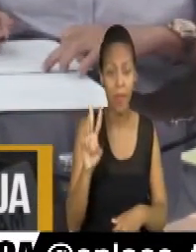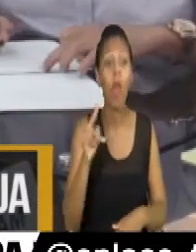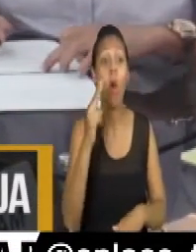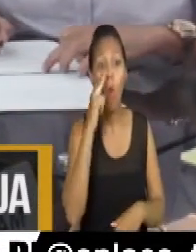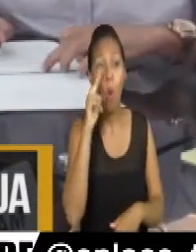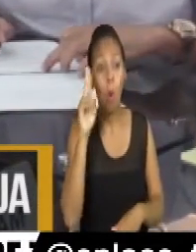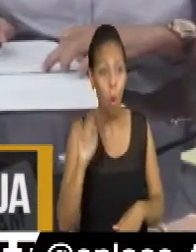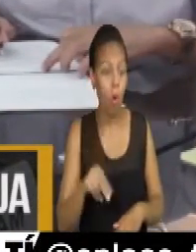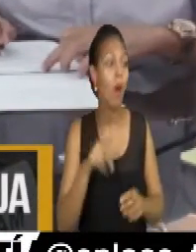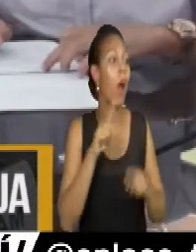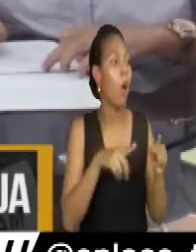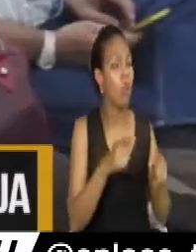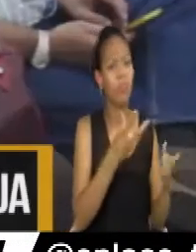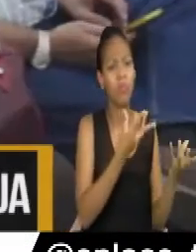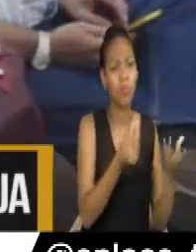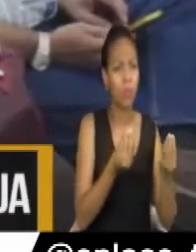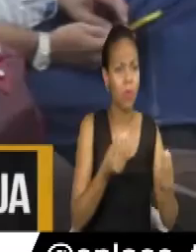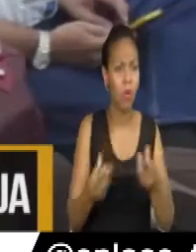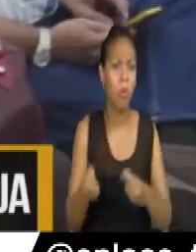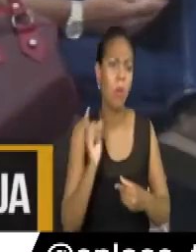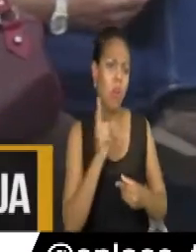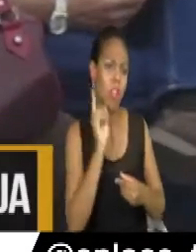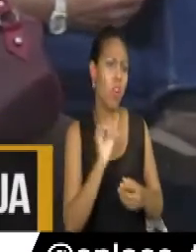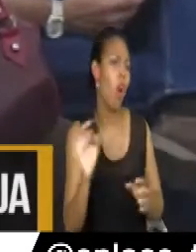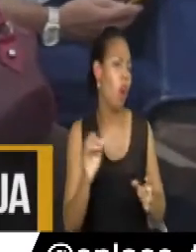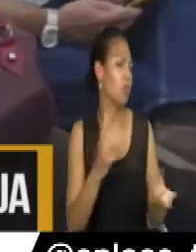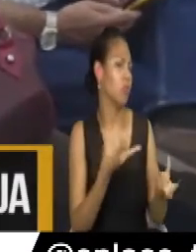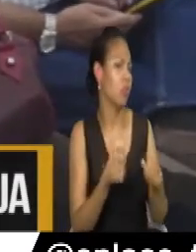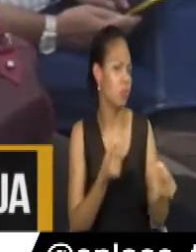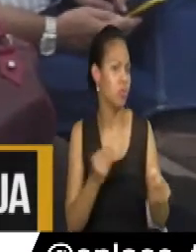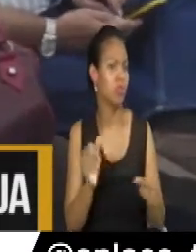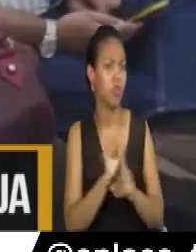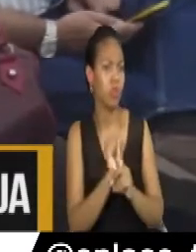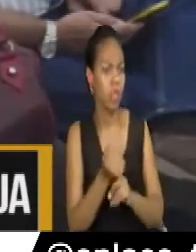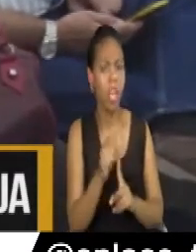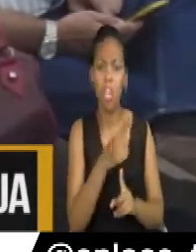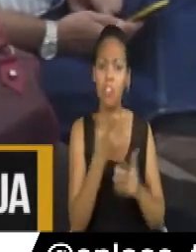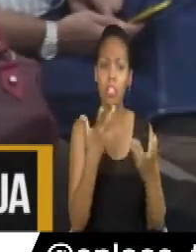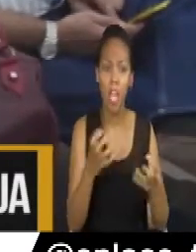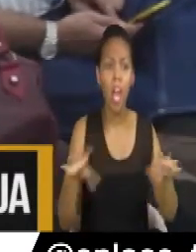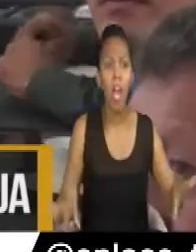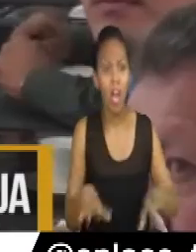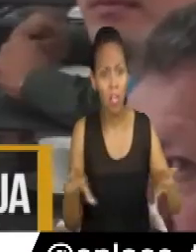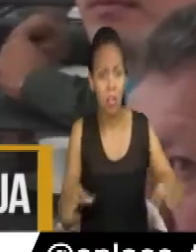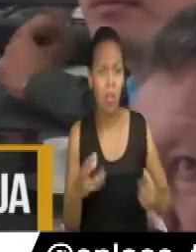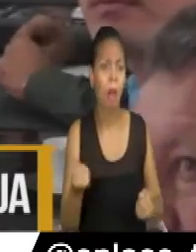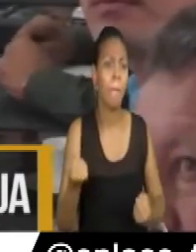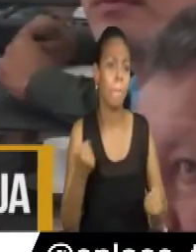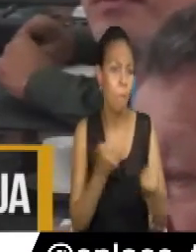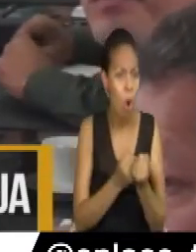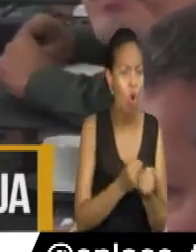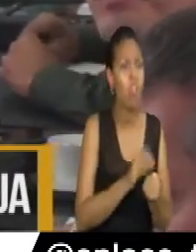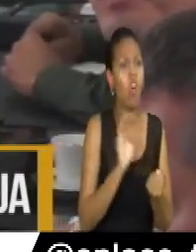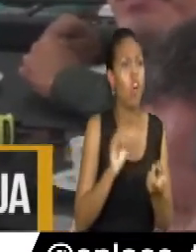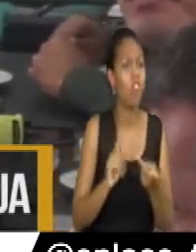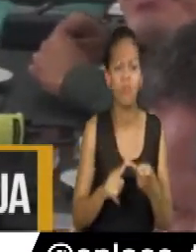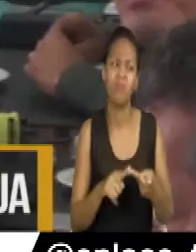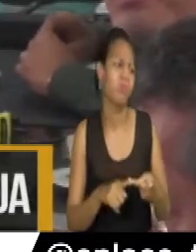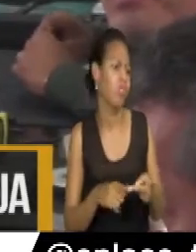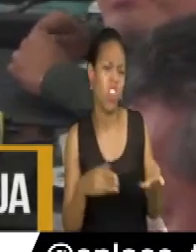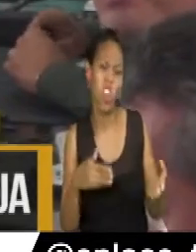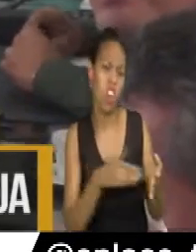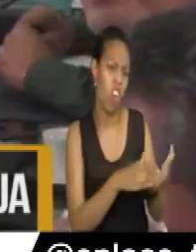movimientos políticos y las organizaciones sociales que deseen hacer campaña a favor, en contra o por la abstención notifiquen